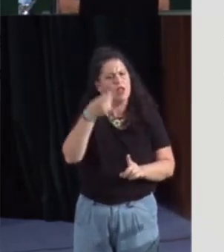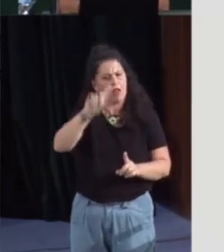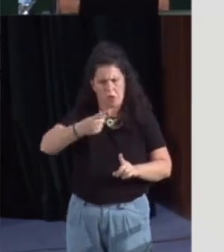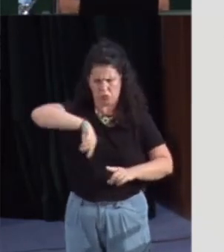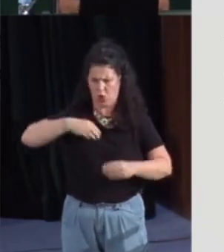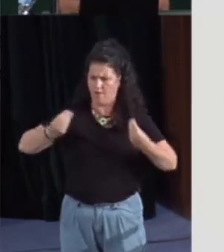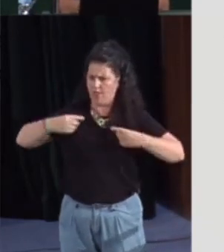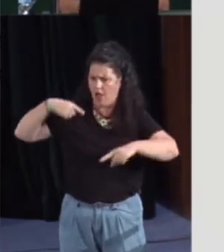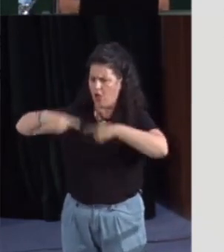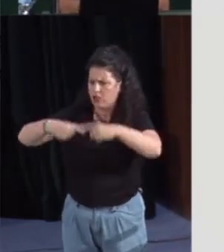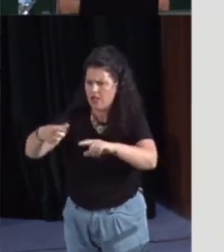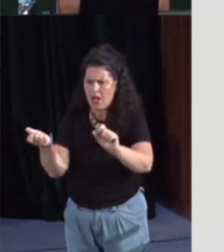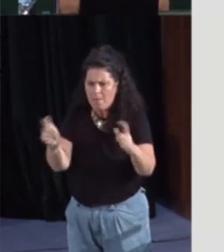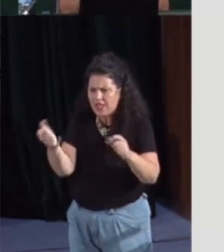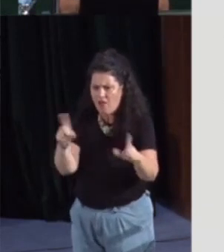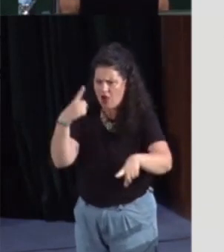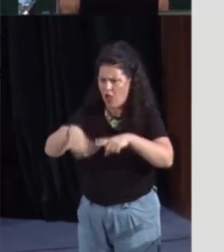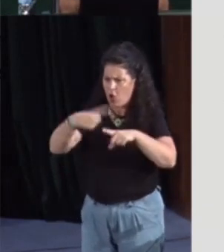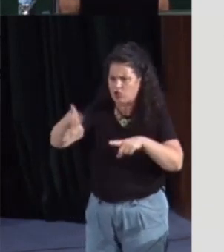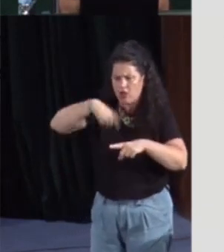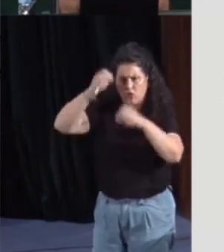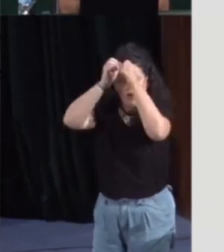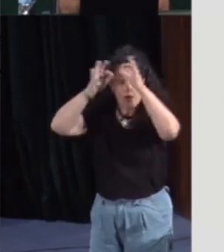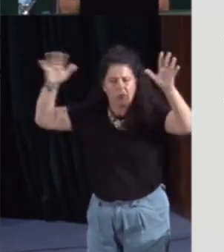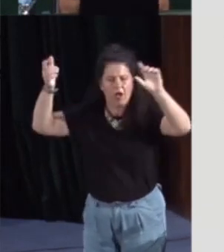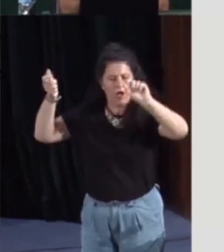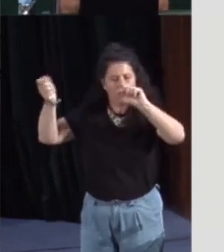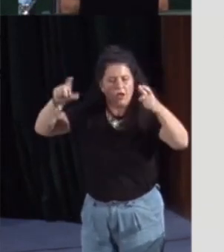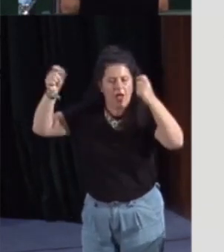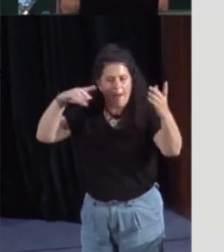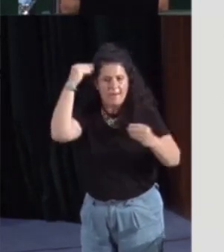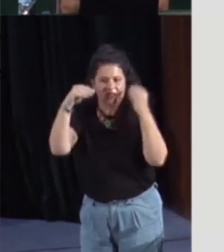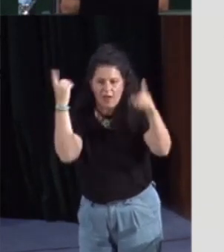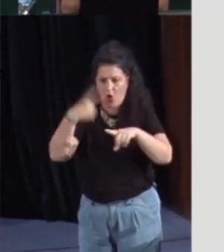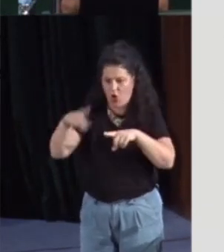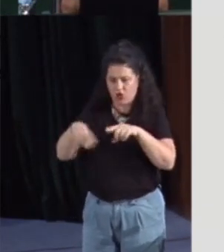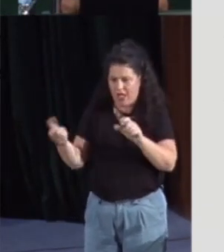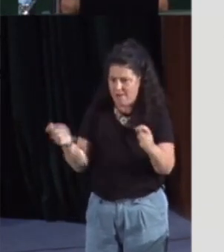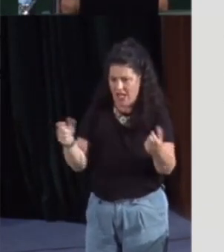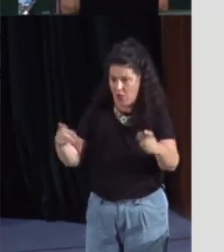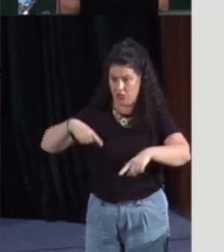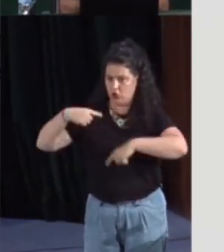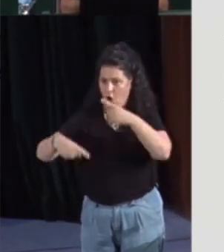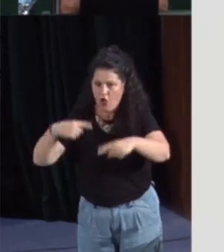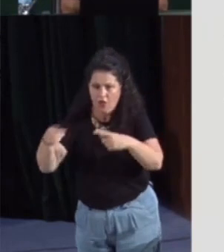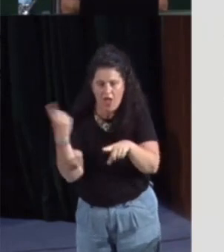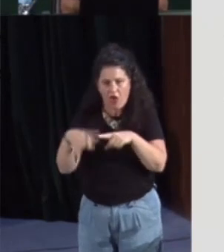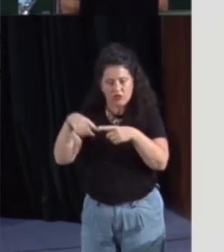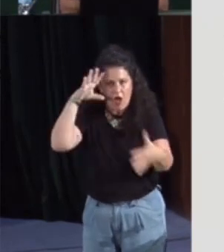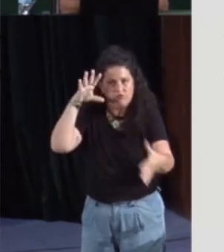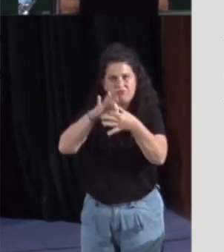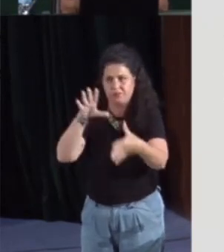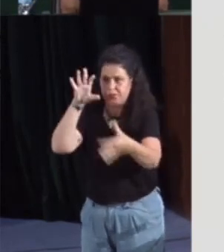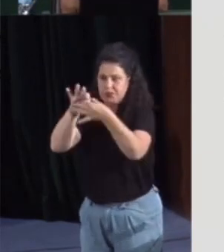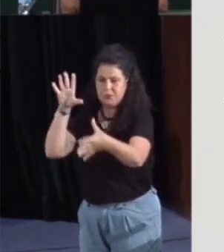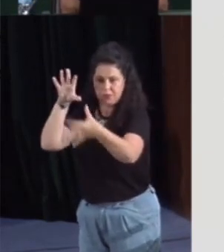pues plantearlo como una metáfora conceptual, como que nosotros utilizamos las metáforas en el día a día, en nuestra vida, y pensamos en